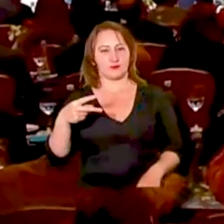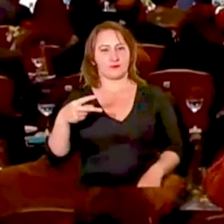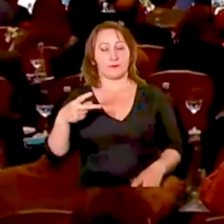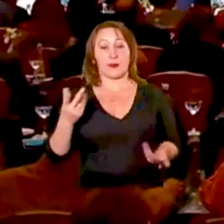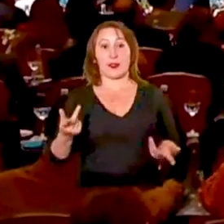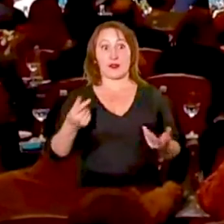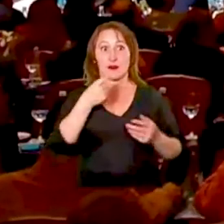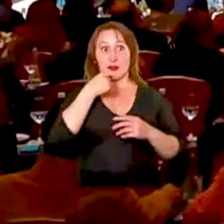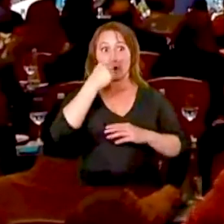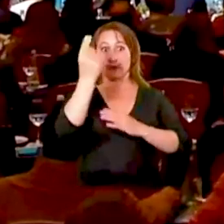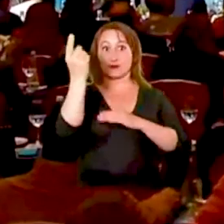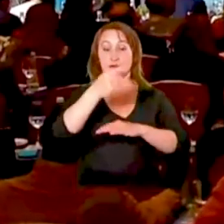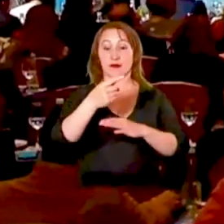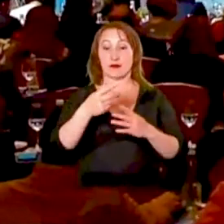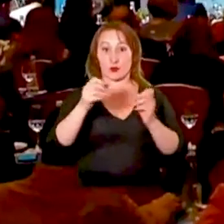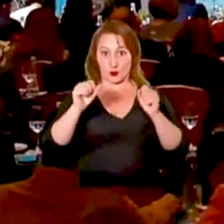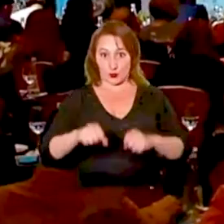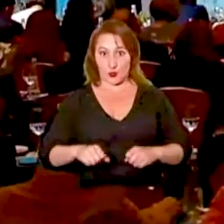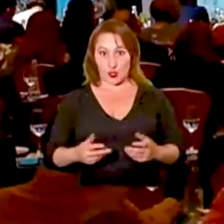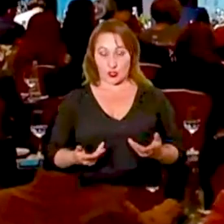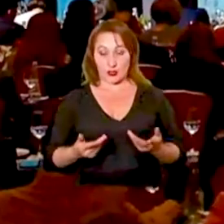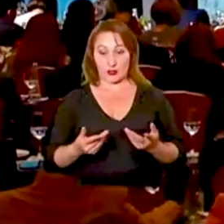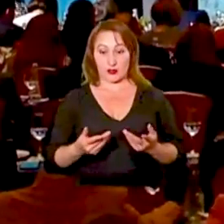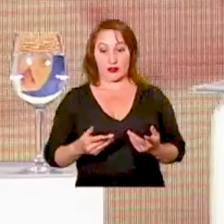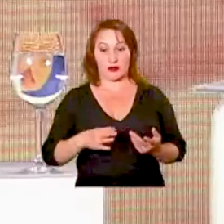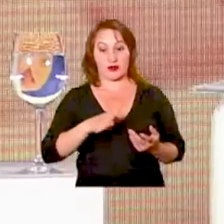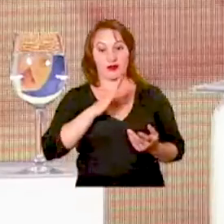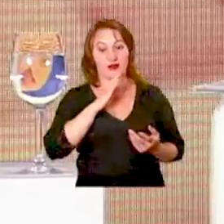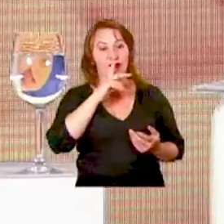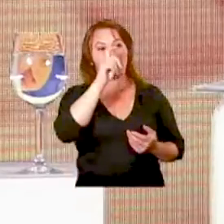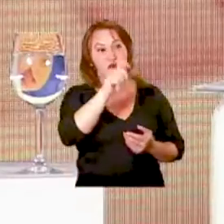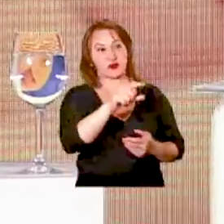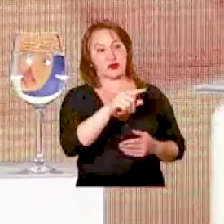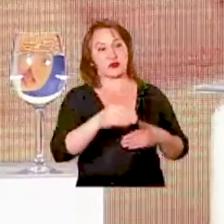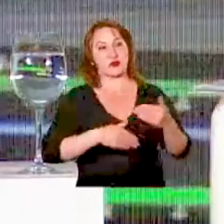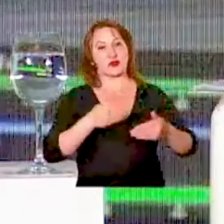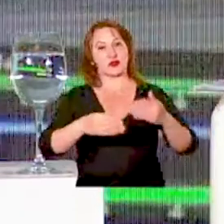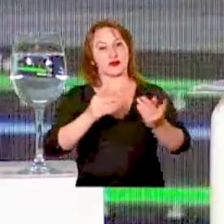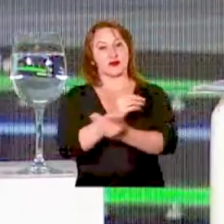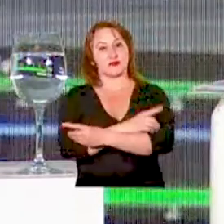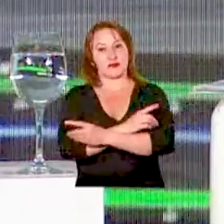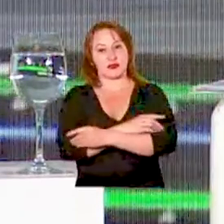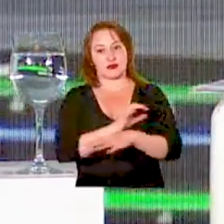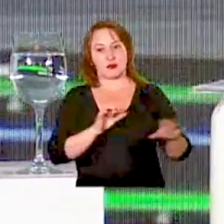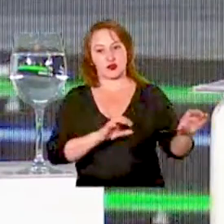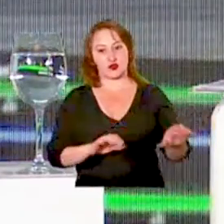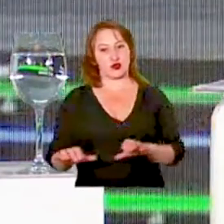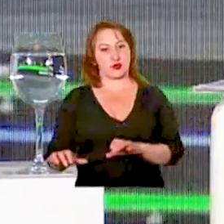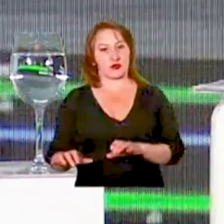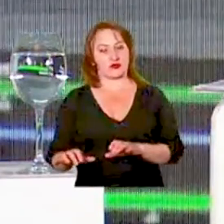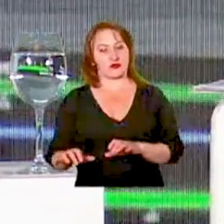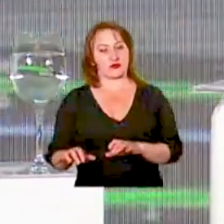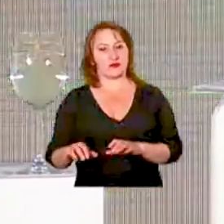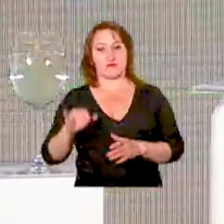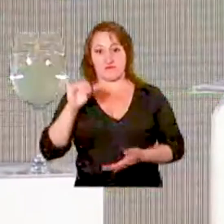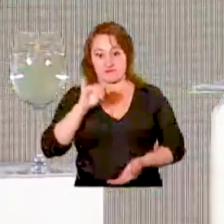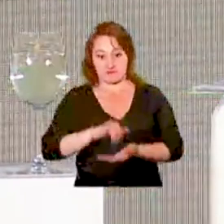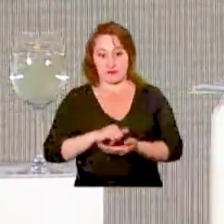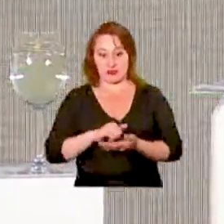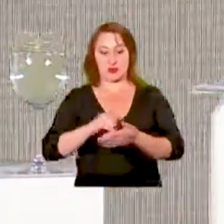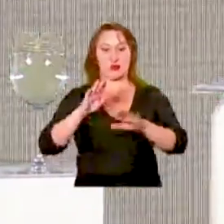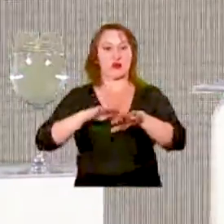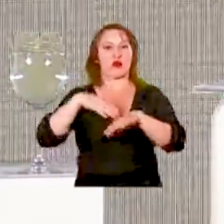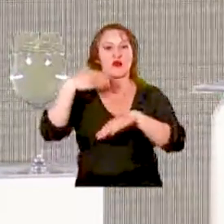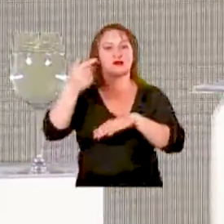la sentencia que no es posible que quien instruye un proceso disciplinario, una actuación disciplinaria, deba ser el mismo que luego